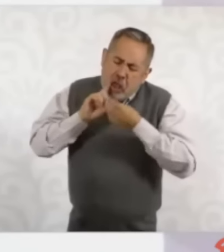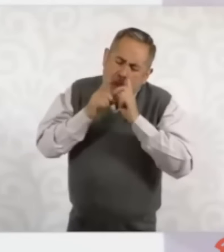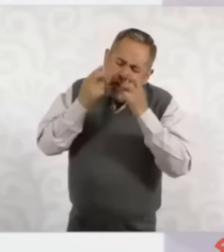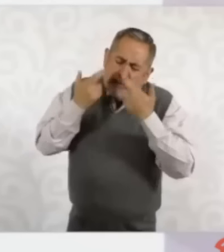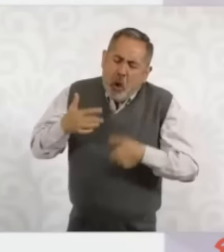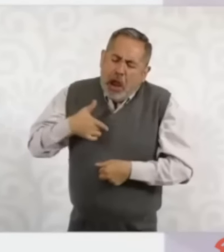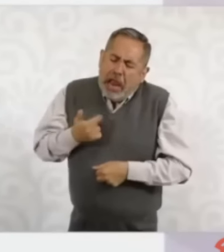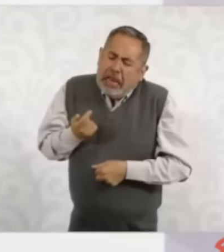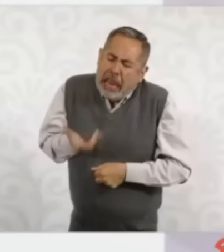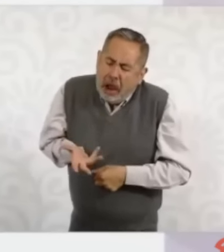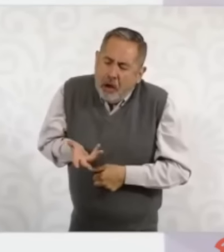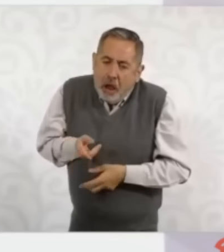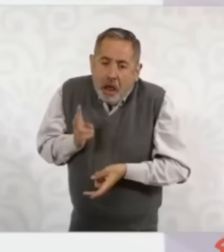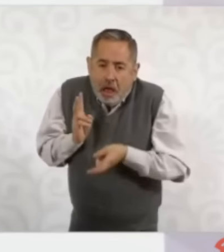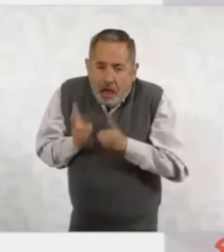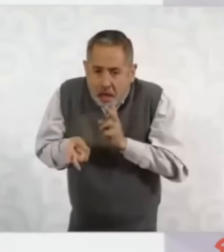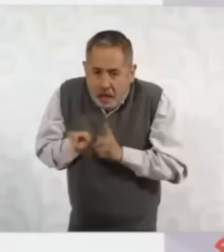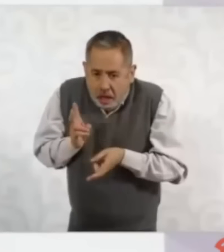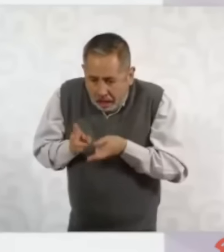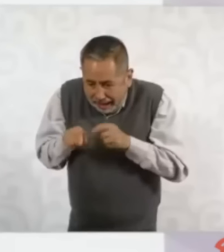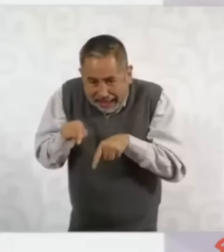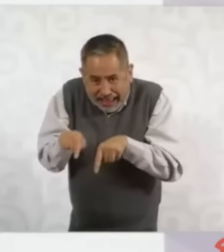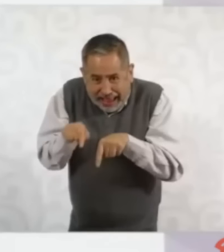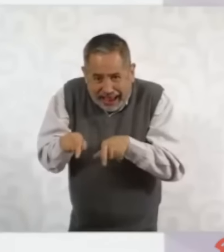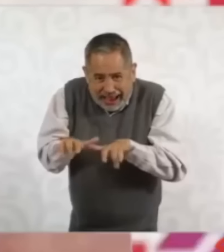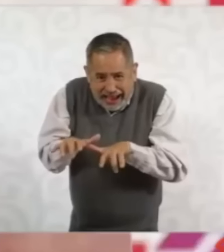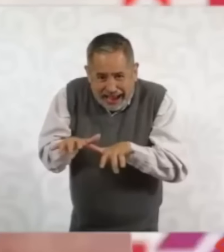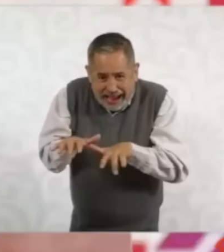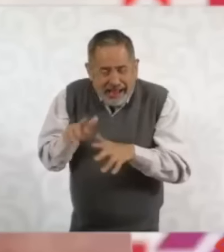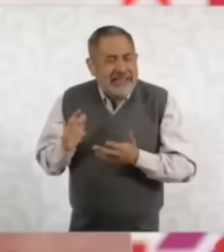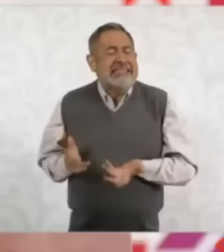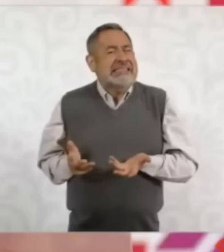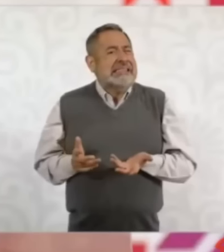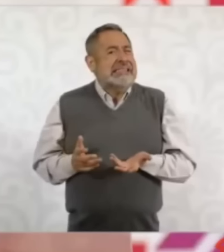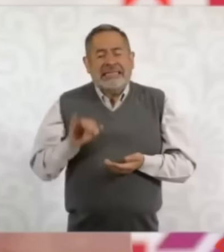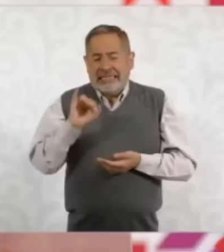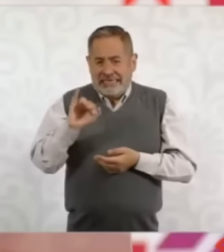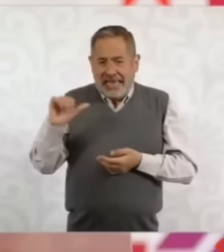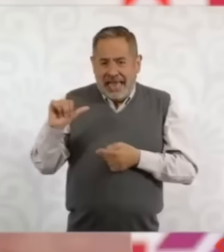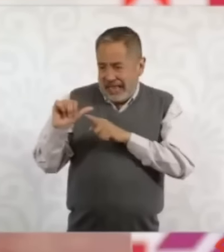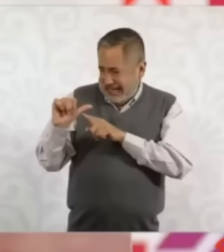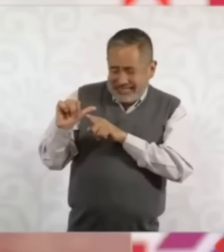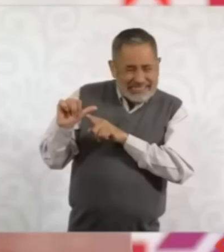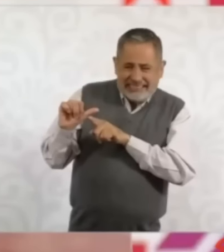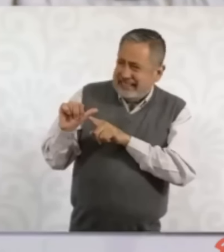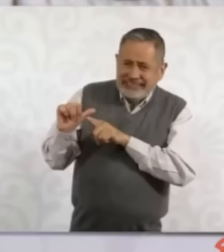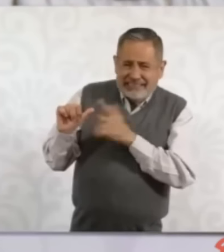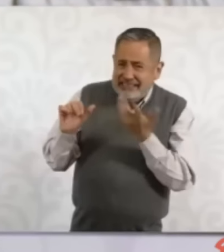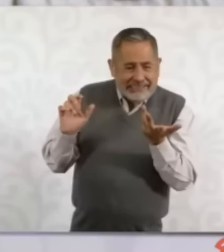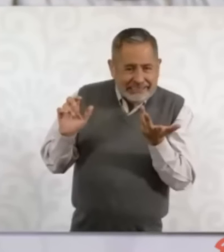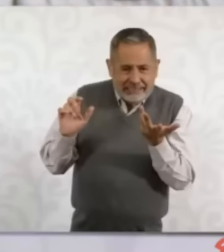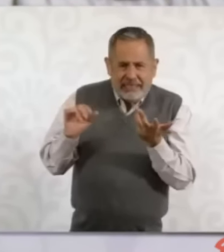hago? Eh, y por más que pueda ser útil la inteligencia artificial para distintas